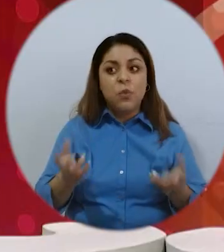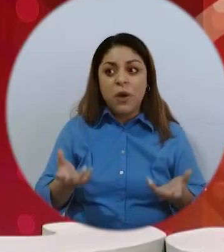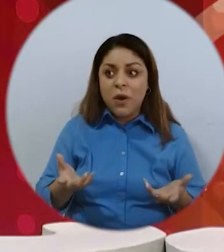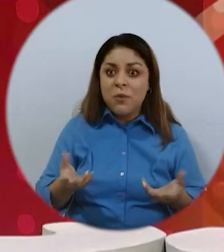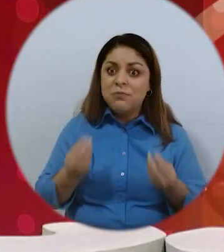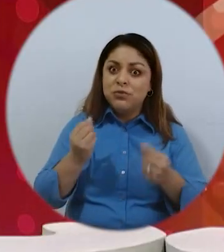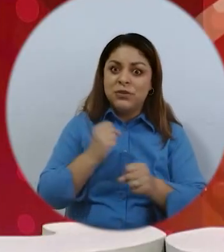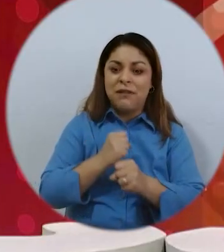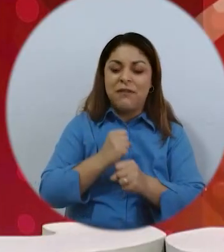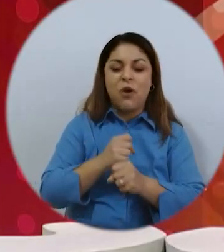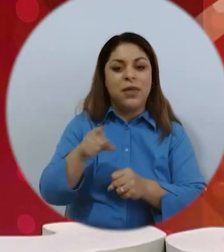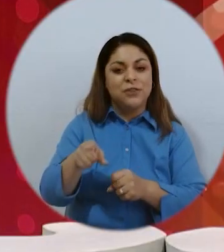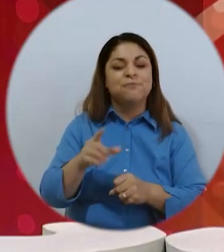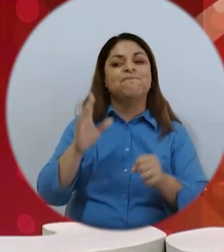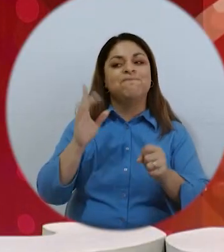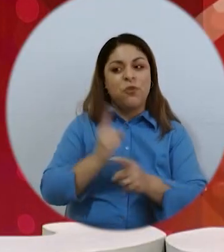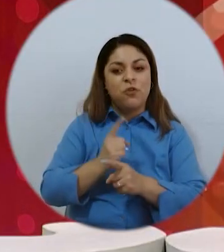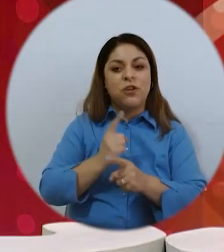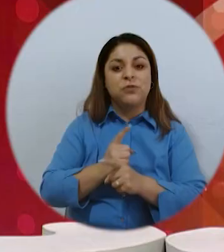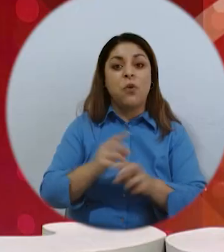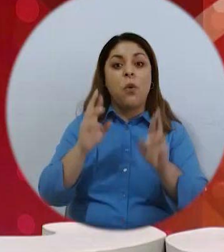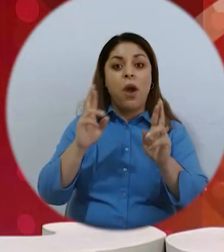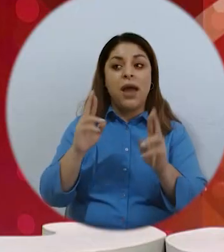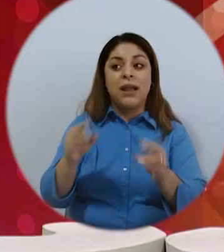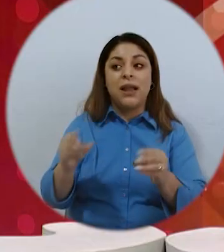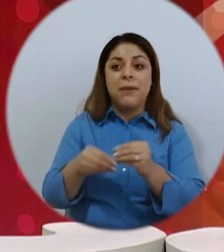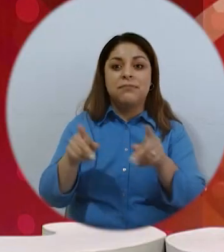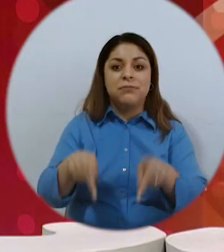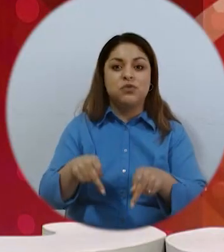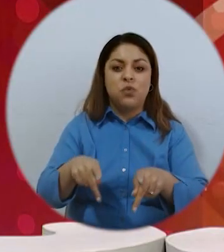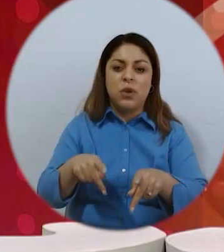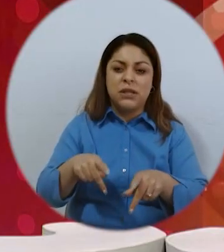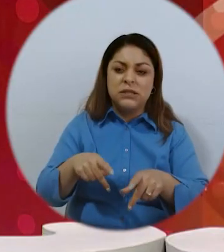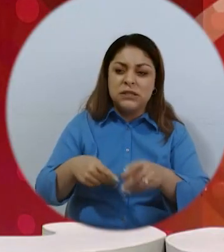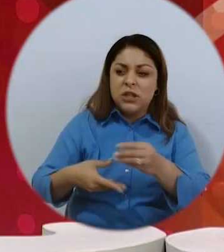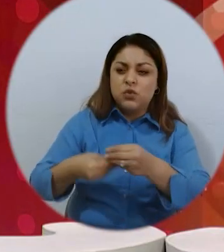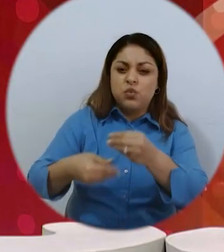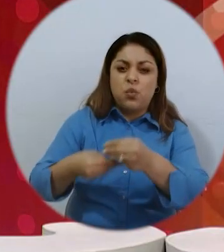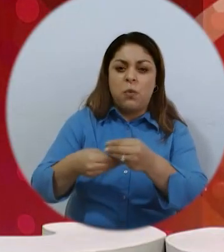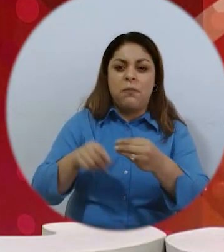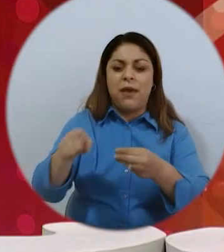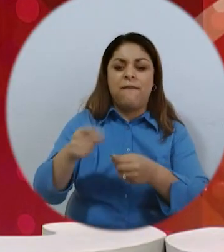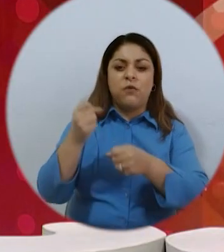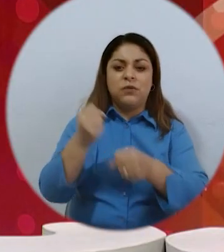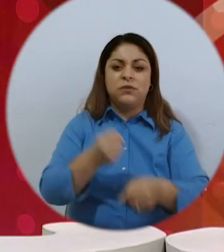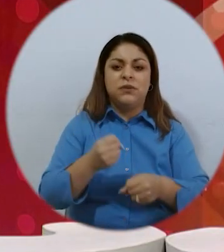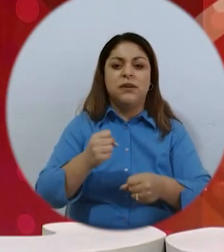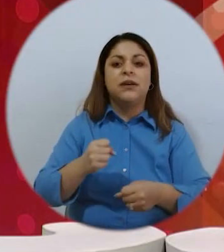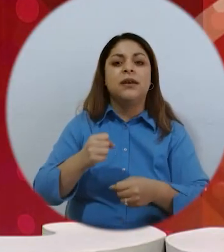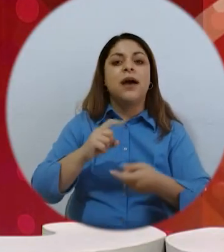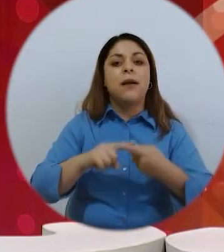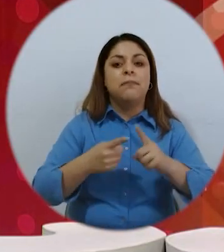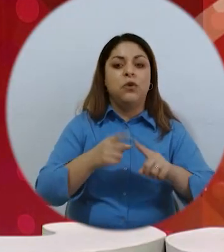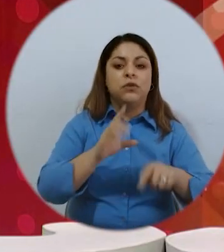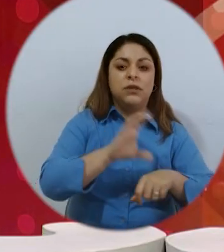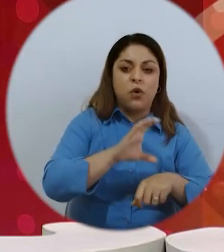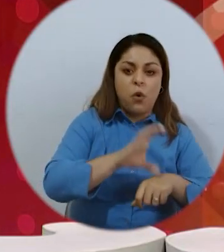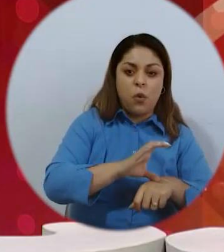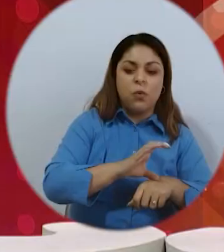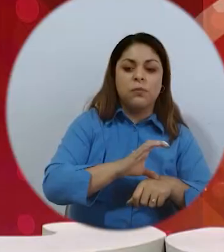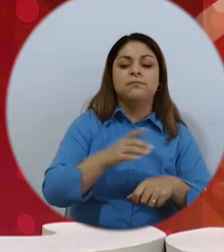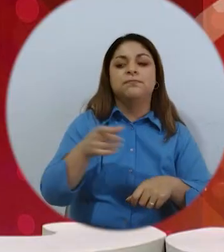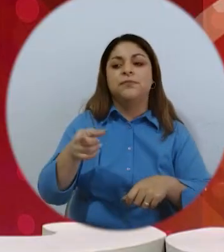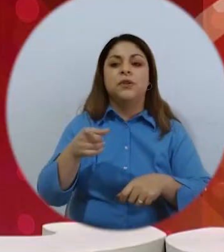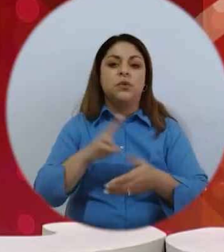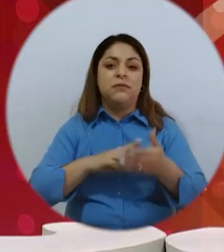Exactamente, mucho hay que trabajar en ese sentido, pero ojalá más gente se suma a los esfuerzos que hace la Fundación de Amigos de la Isla del Coco, la Universidad